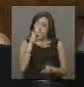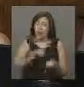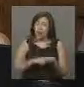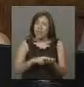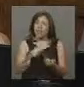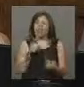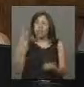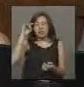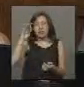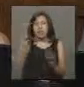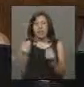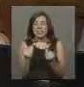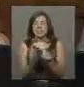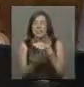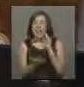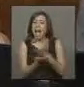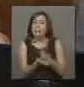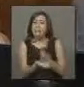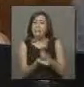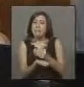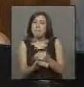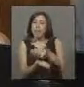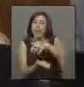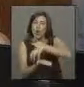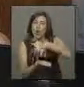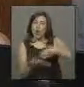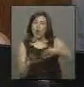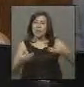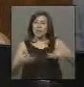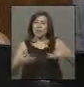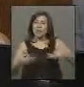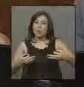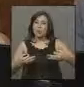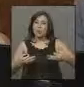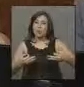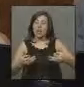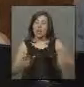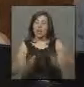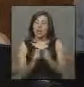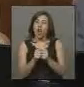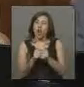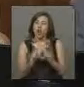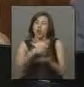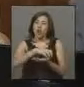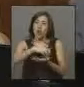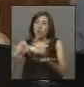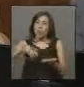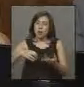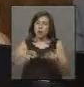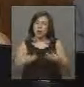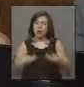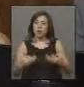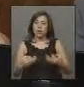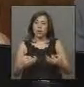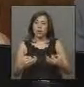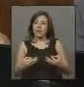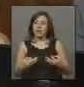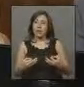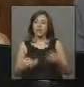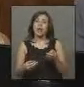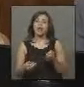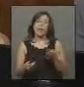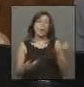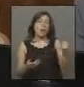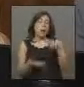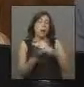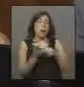la necesidad de contar con planes comunales de seguridad y con consejos comunales de seguridad que recojan los